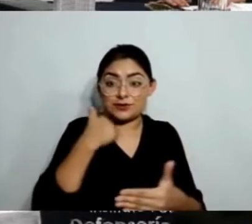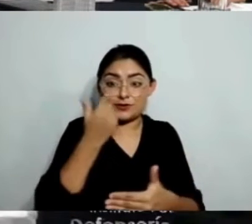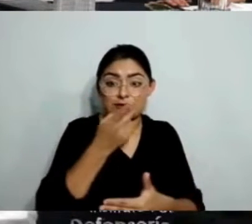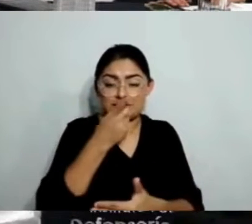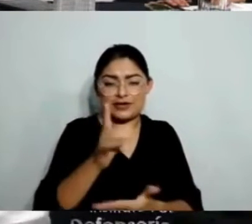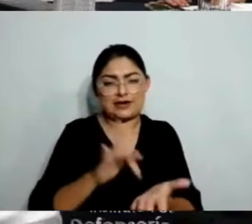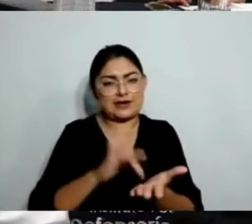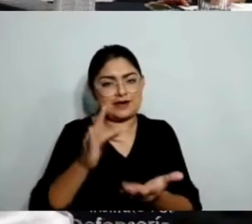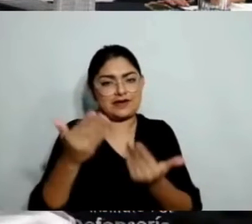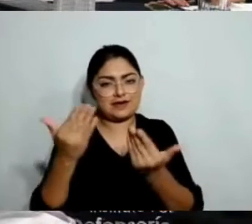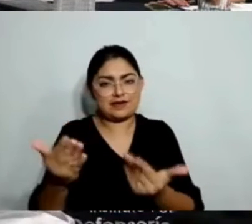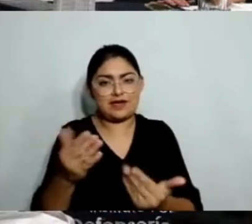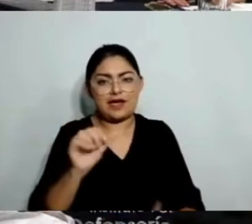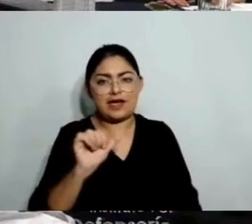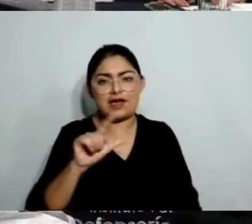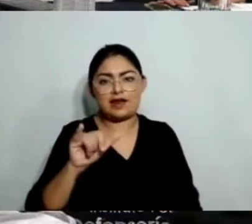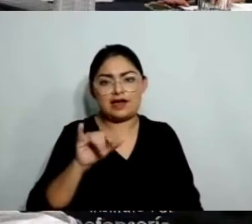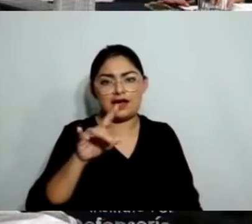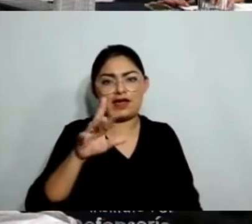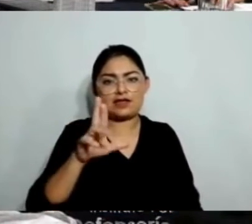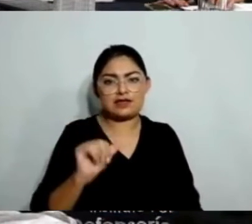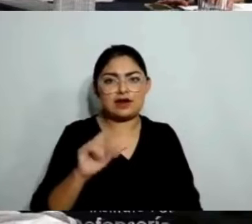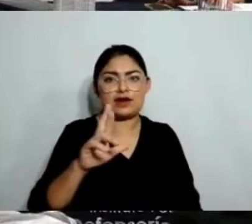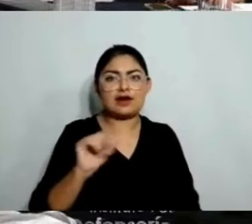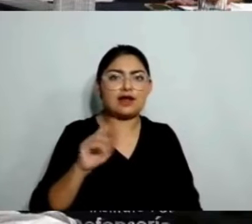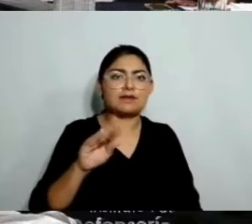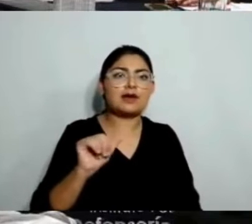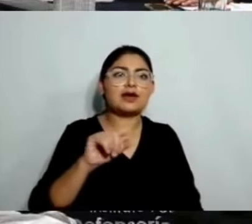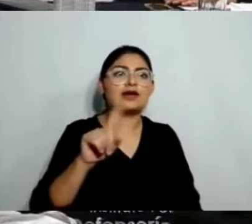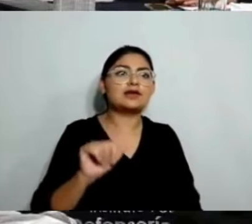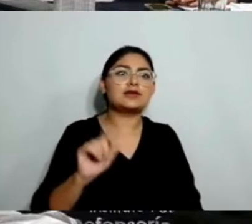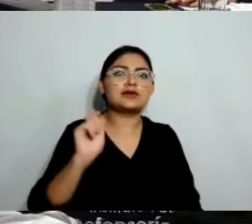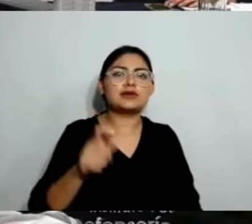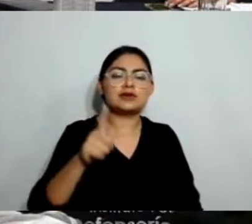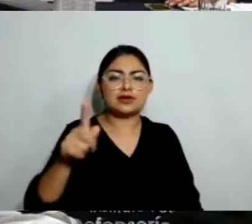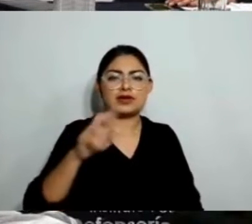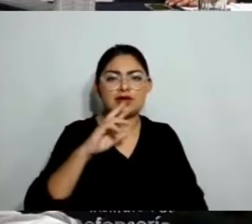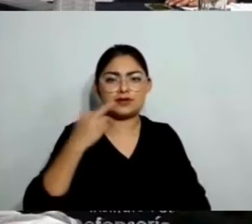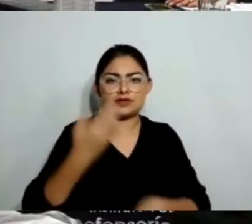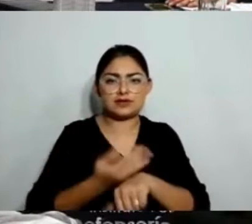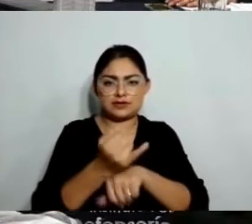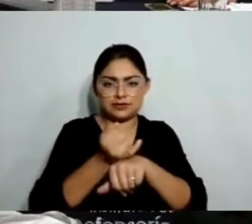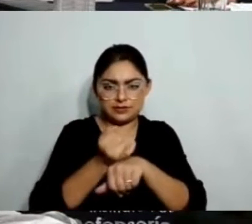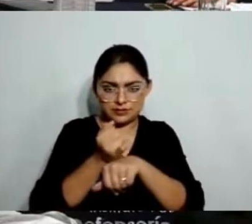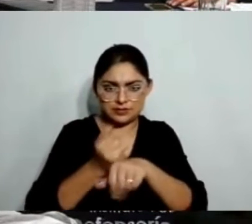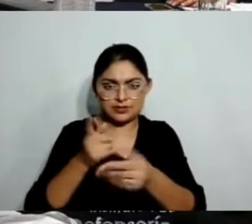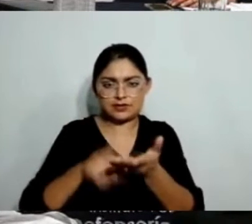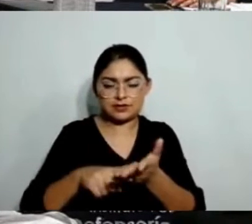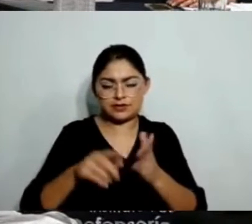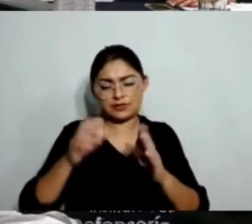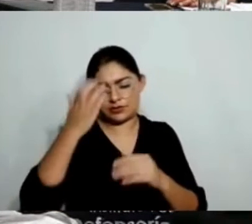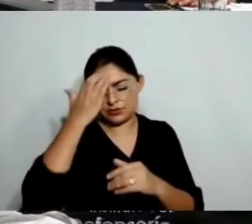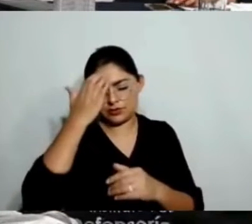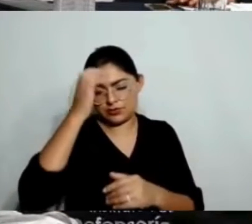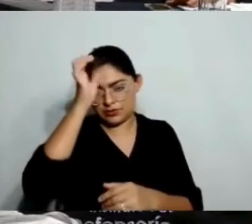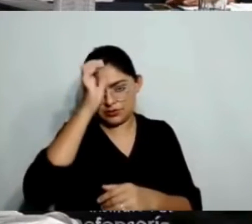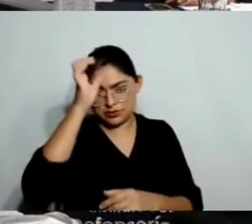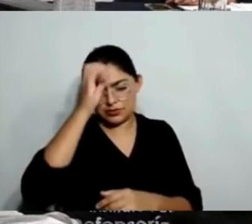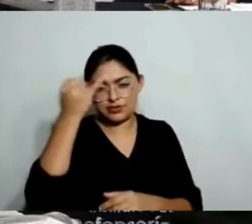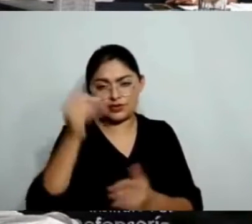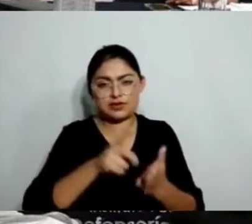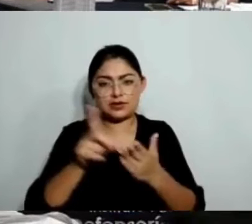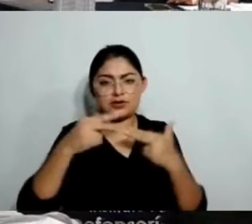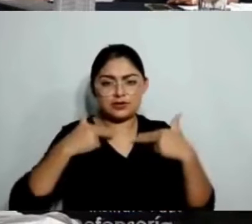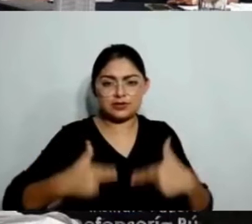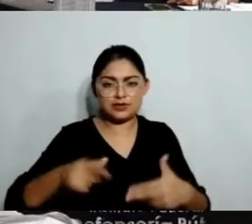Salinas que es la titular de la unidad de conocimiento científico y Derechos Humanos de la suprema corte justicia de la nación la